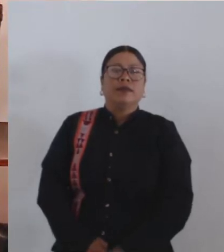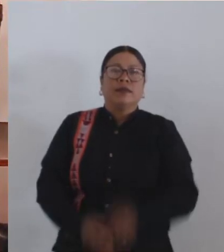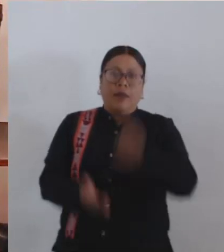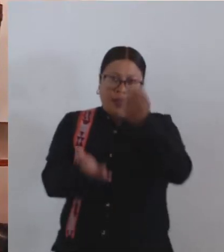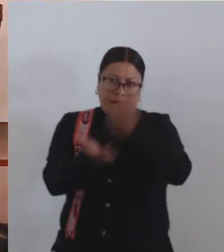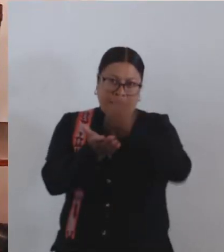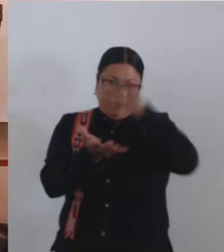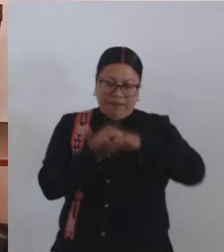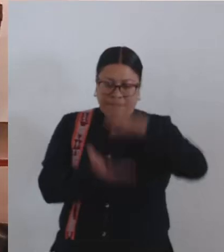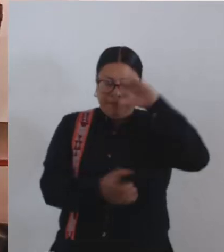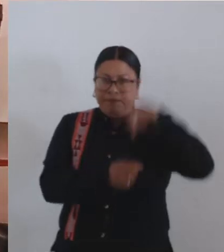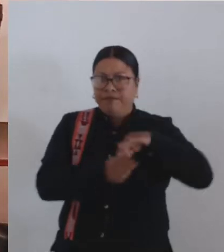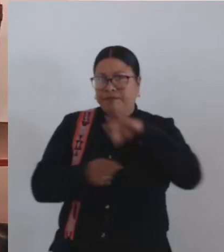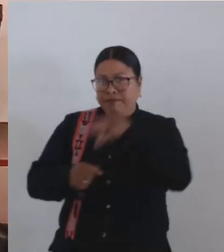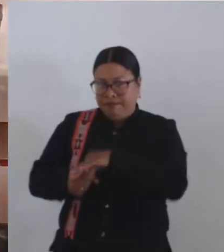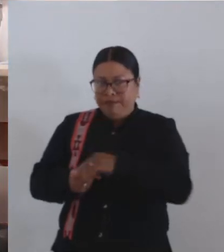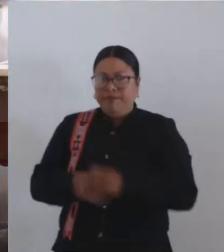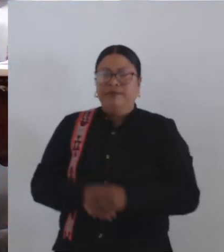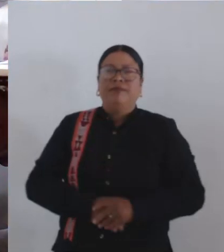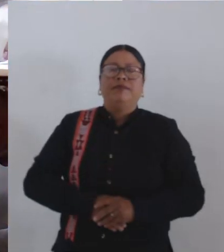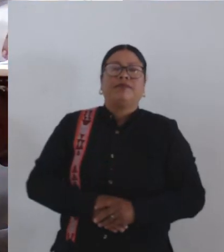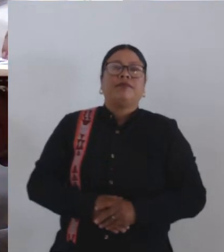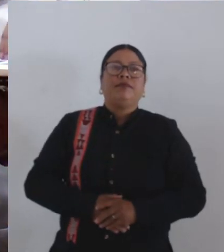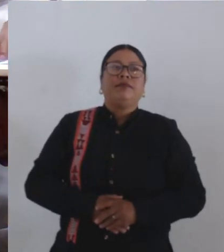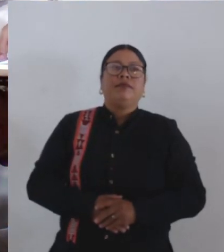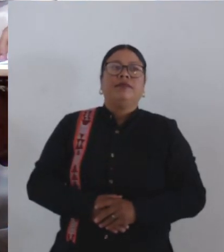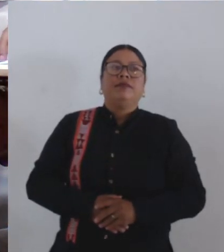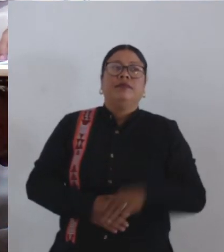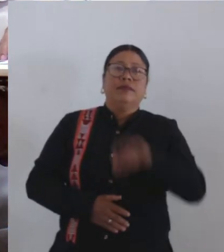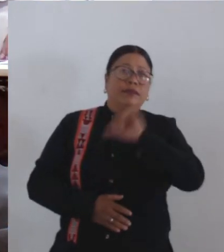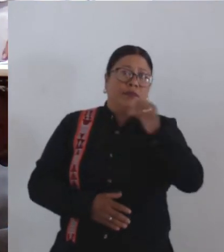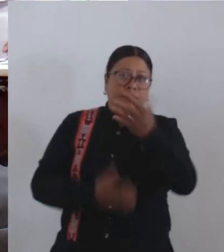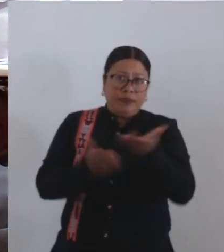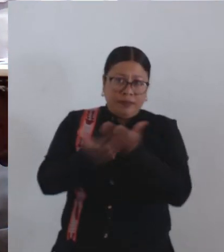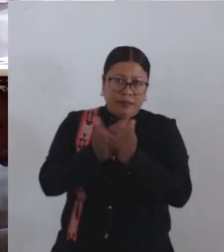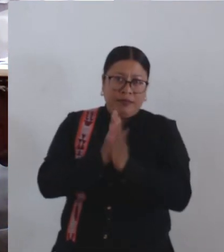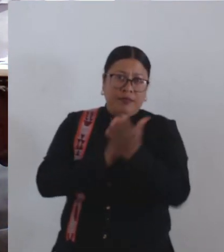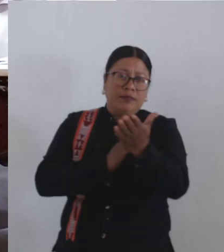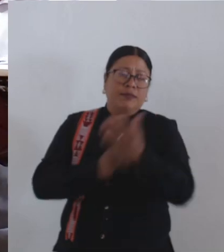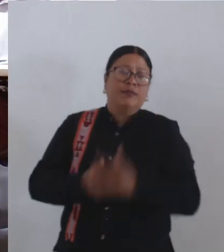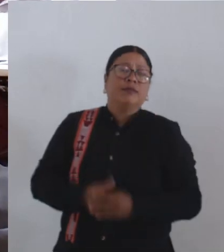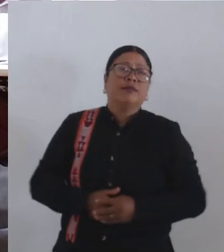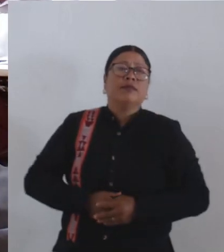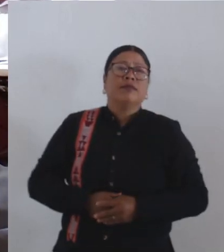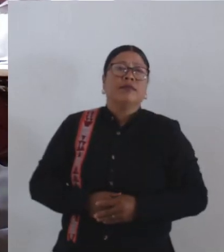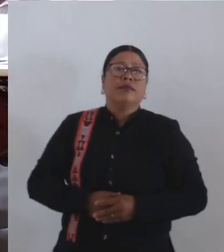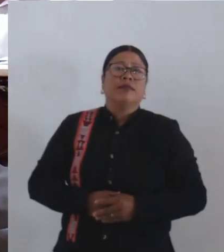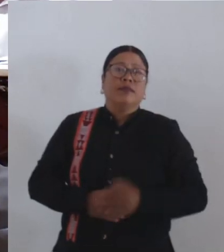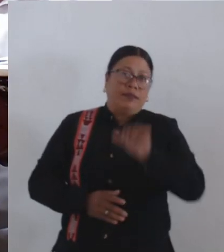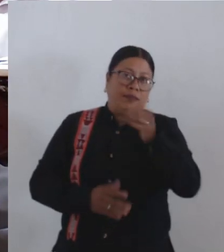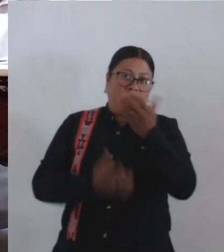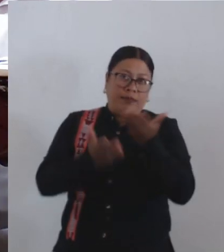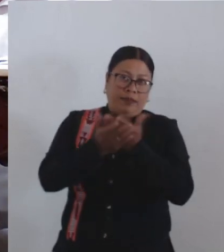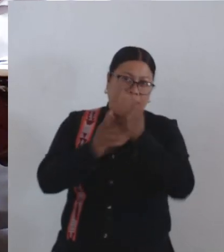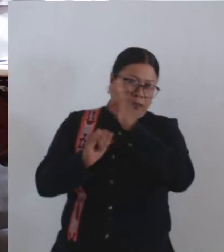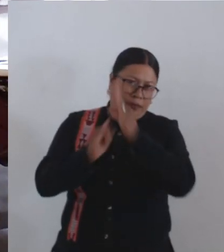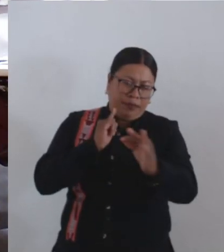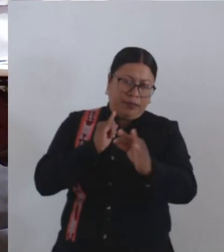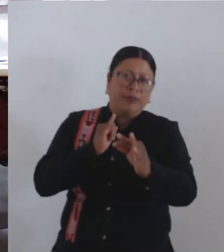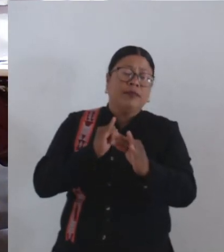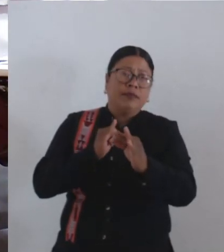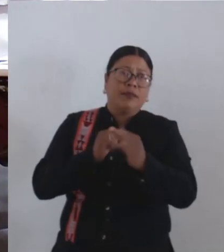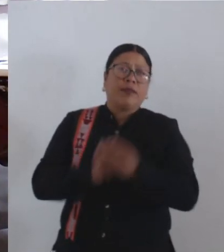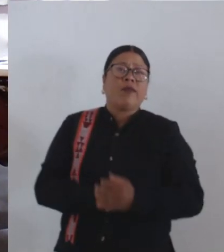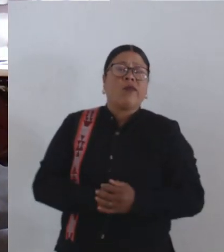Aprobado por unanimidad de los presentes. Prosiga con el siguiente dictamen, por favor. El siguiente y último dictamen que se